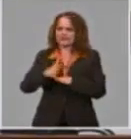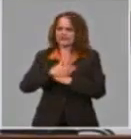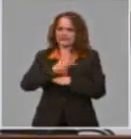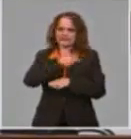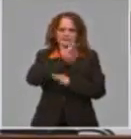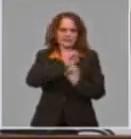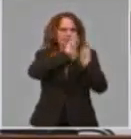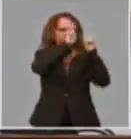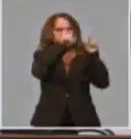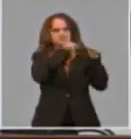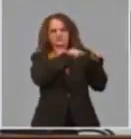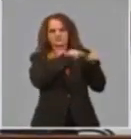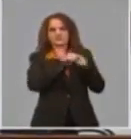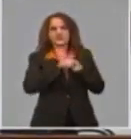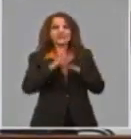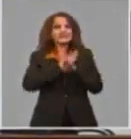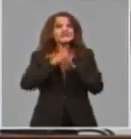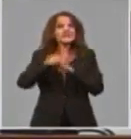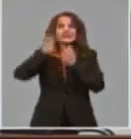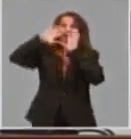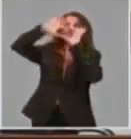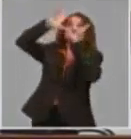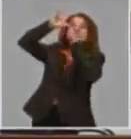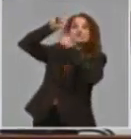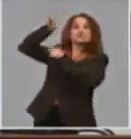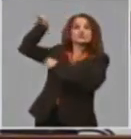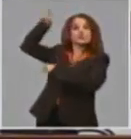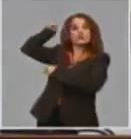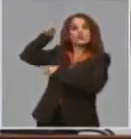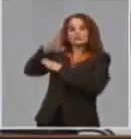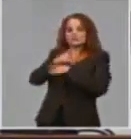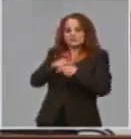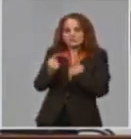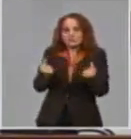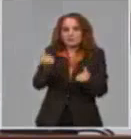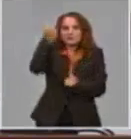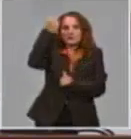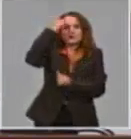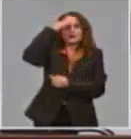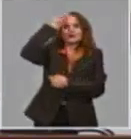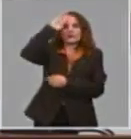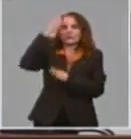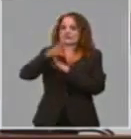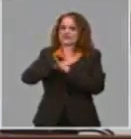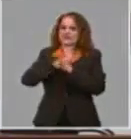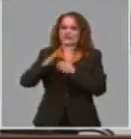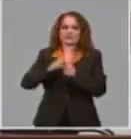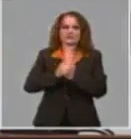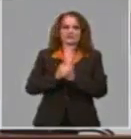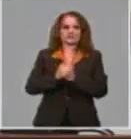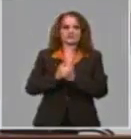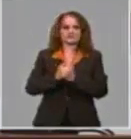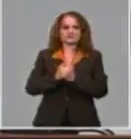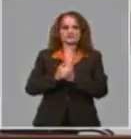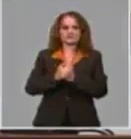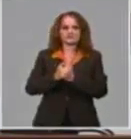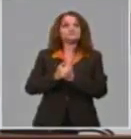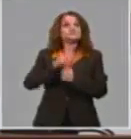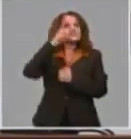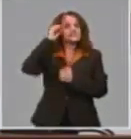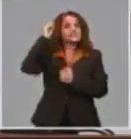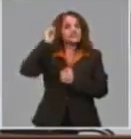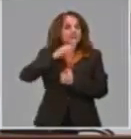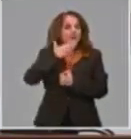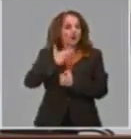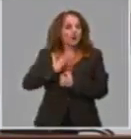es la regla en el mundo. Hemos actuado de manera excepcional, con el aprendizaje de la revolución, con la historia de la